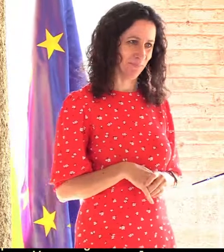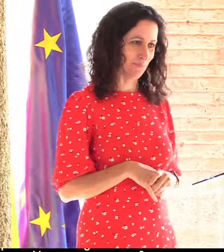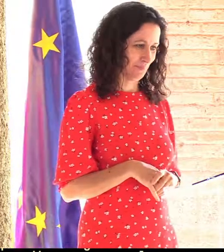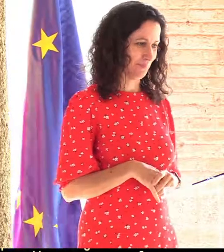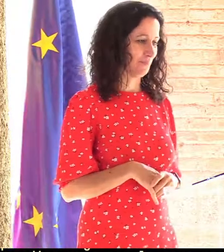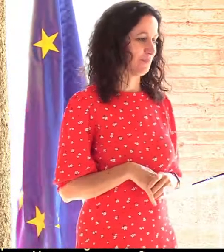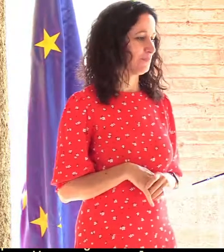vía